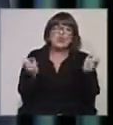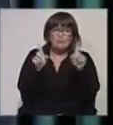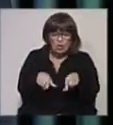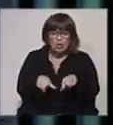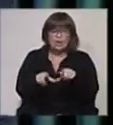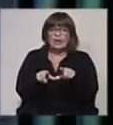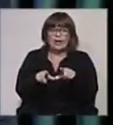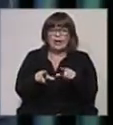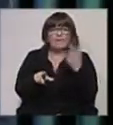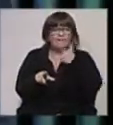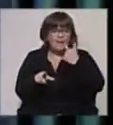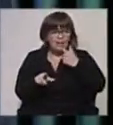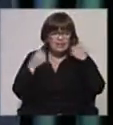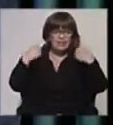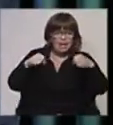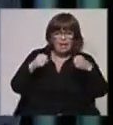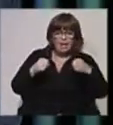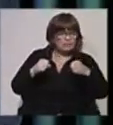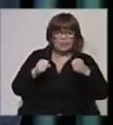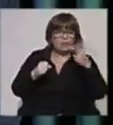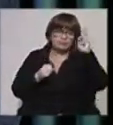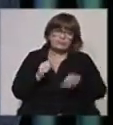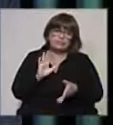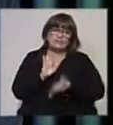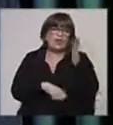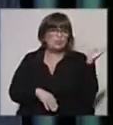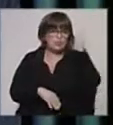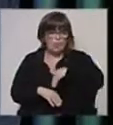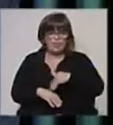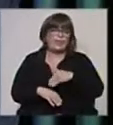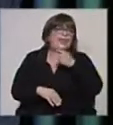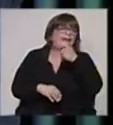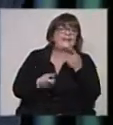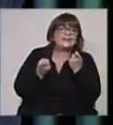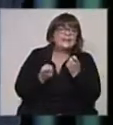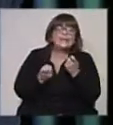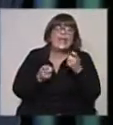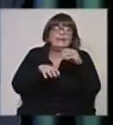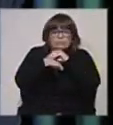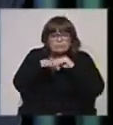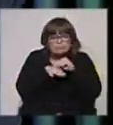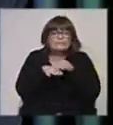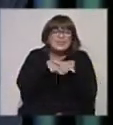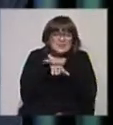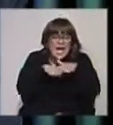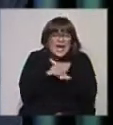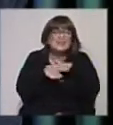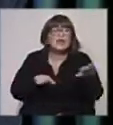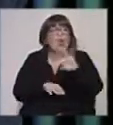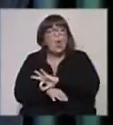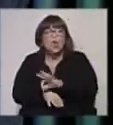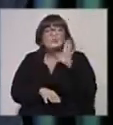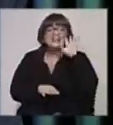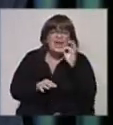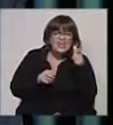Y eso es un entrenamiento que va desde primeros auxilios hasta reconocer qué tipo de